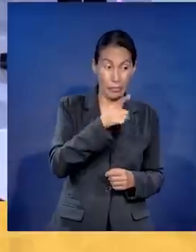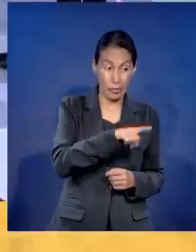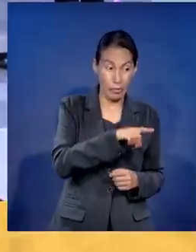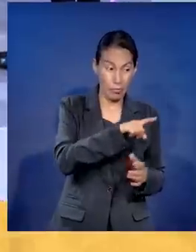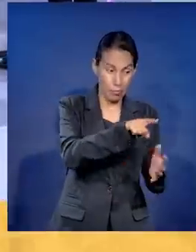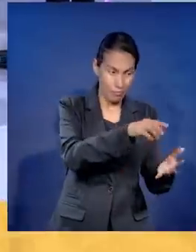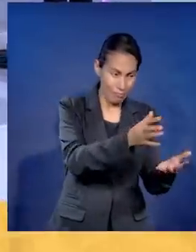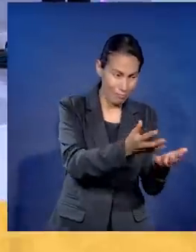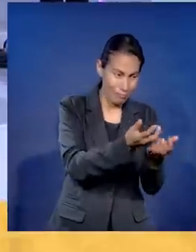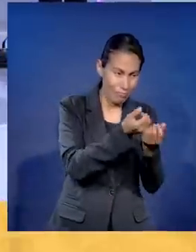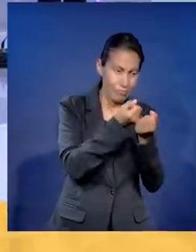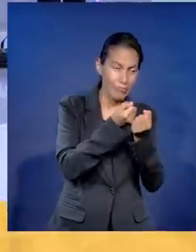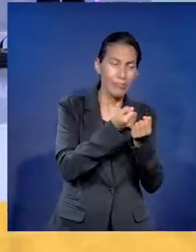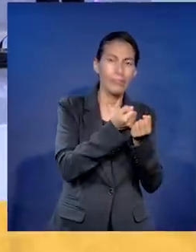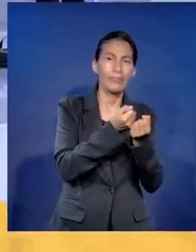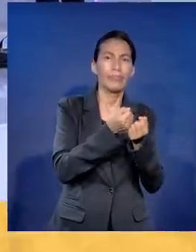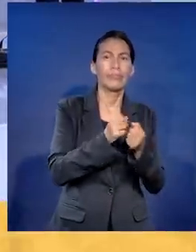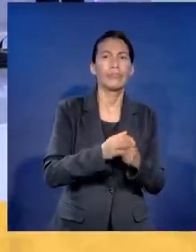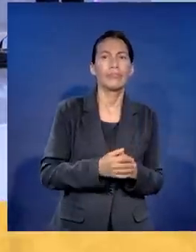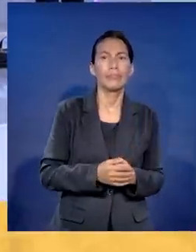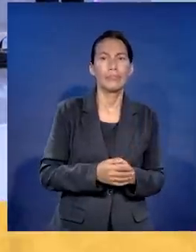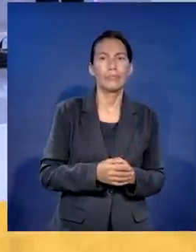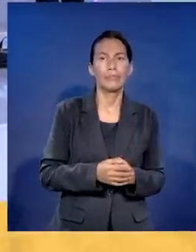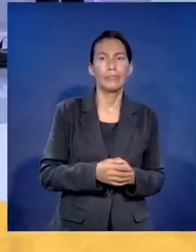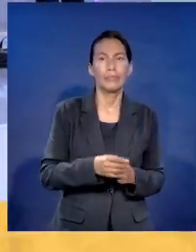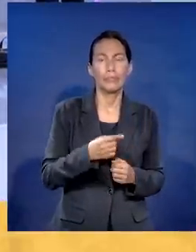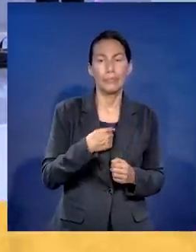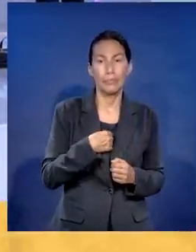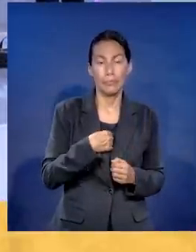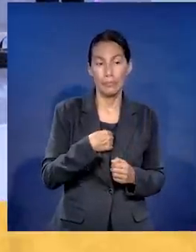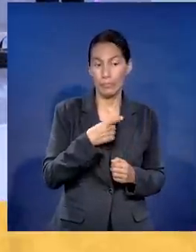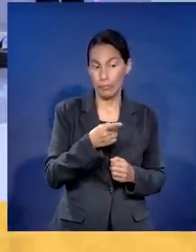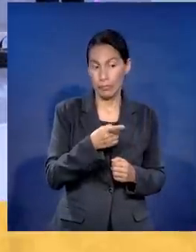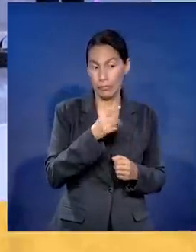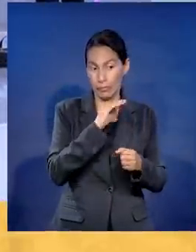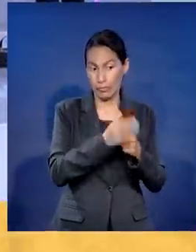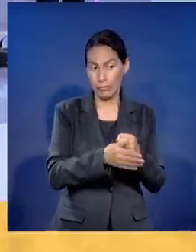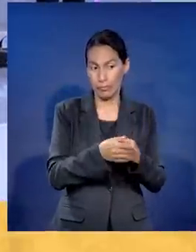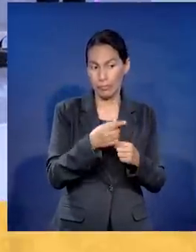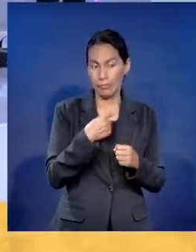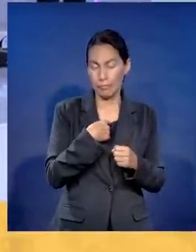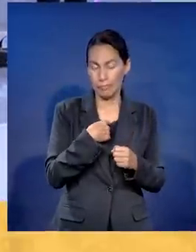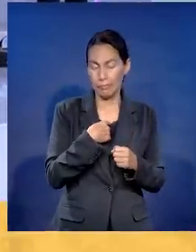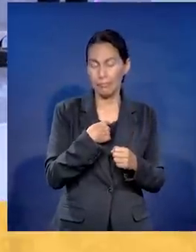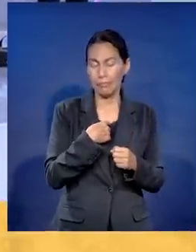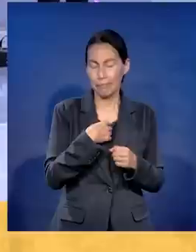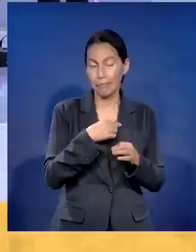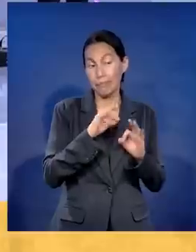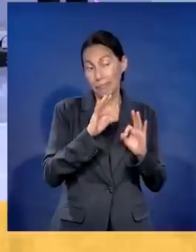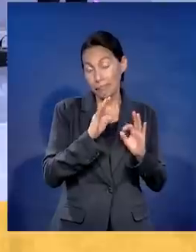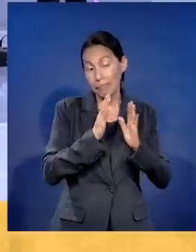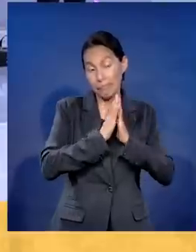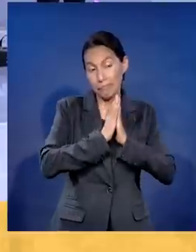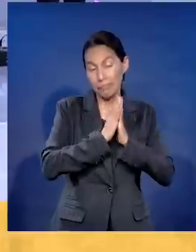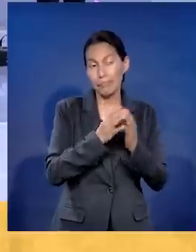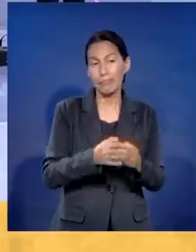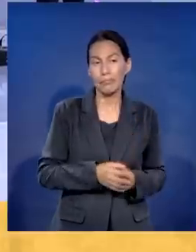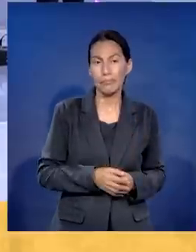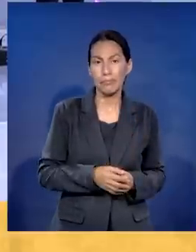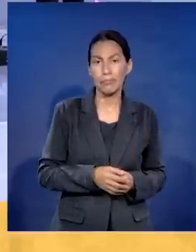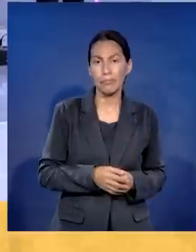que Dios me ha enviado para redimirlo cuando él terminó Yo casi le digo amén